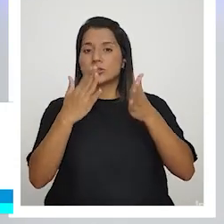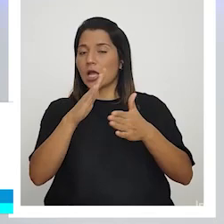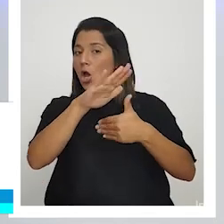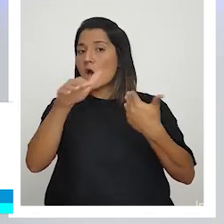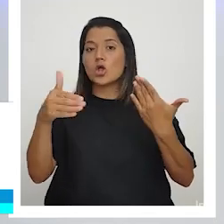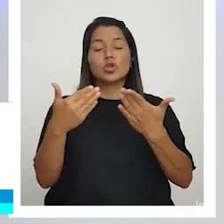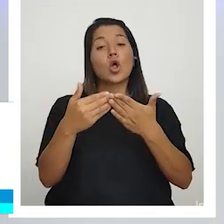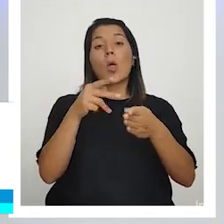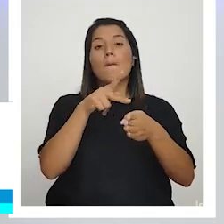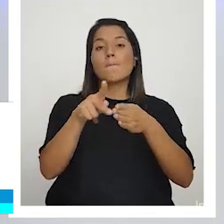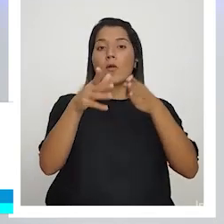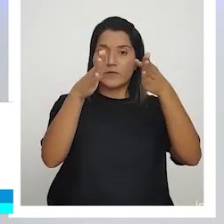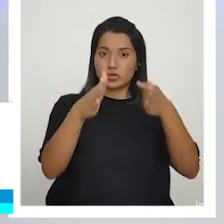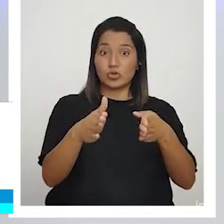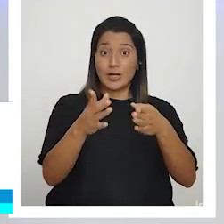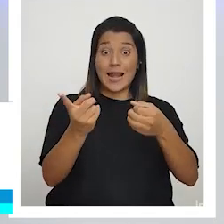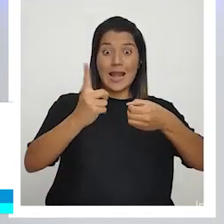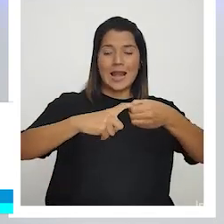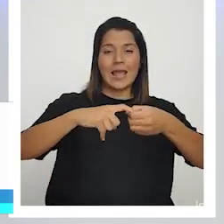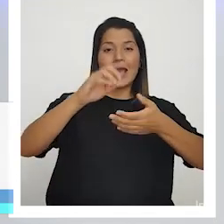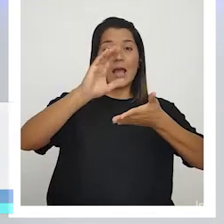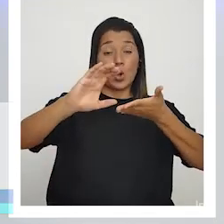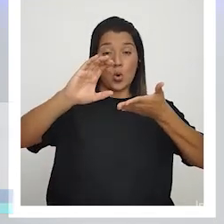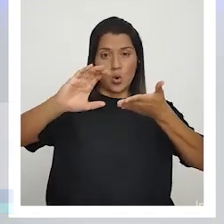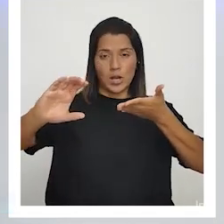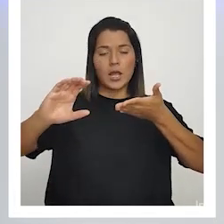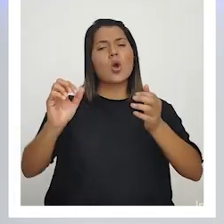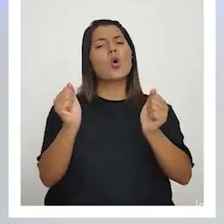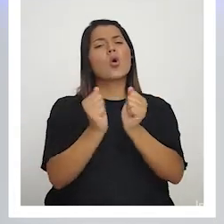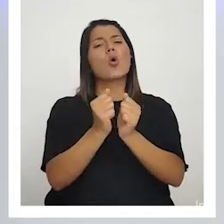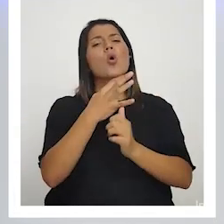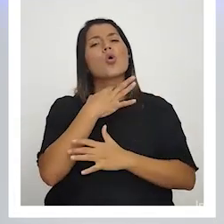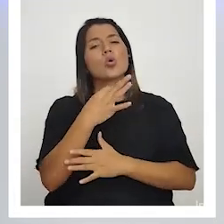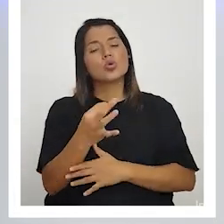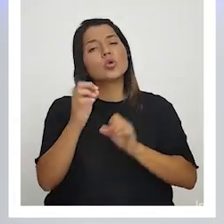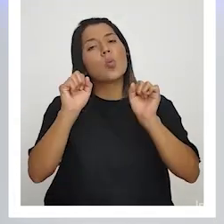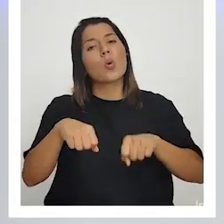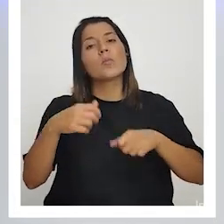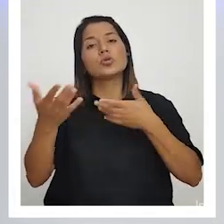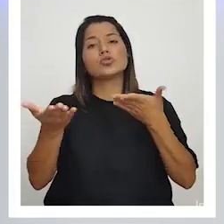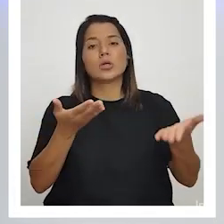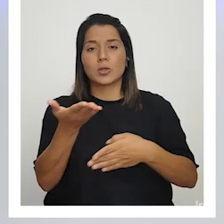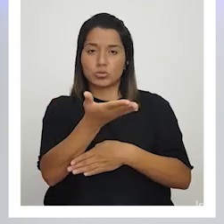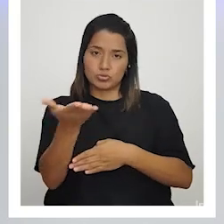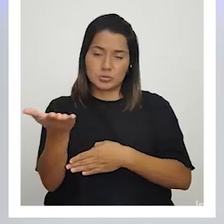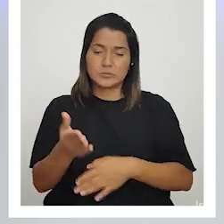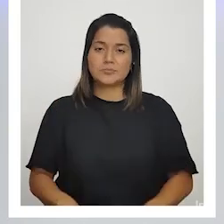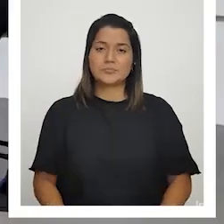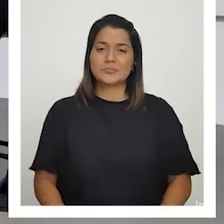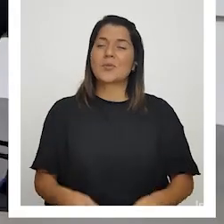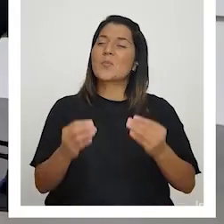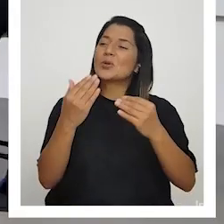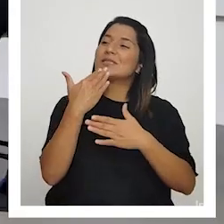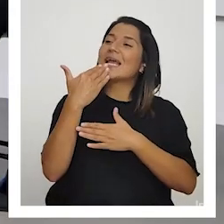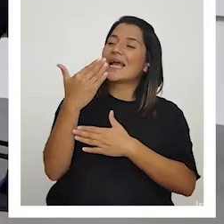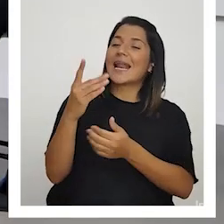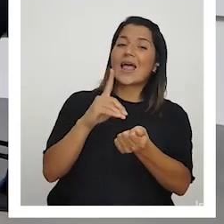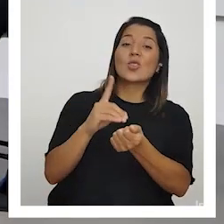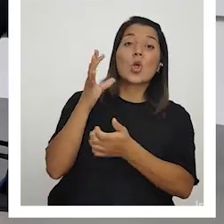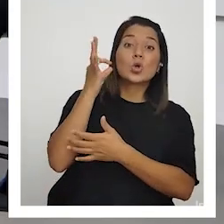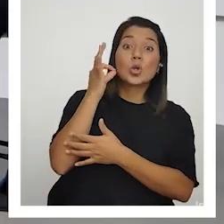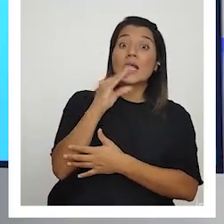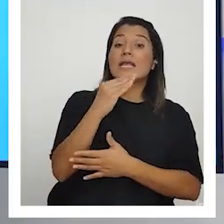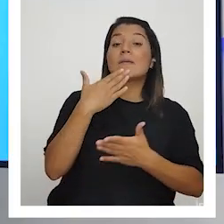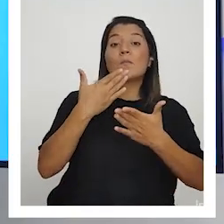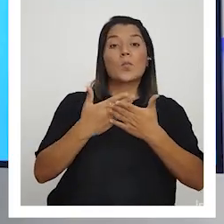que estamos agremiados, con gusto para poderles servir, ¿verdad? Para eso estamos. Muchísimas gracias, doctora, y